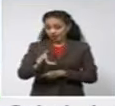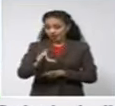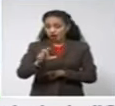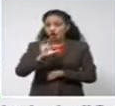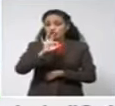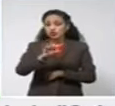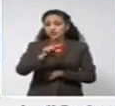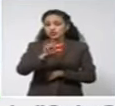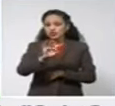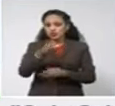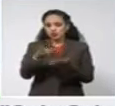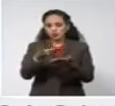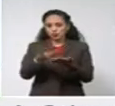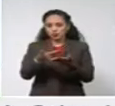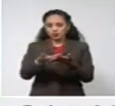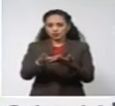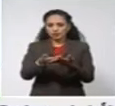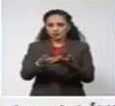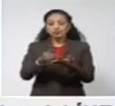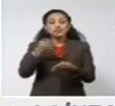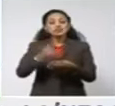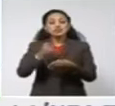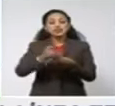818 y el de Santiago de Cuba